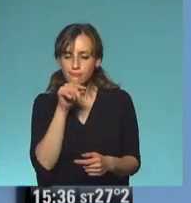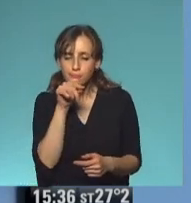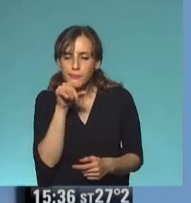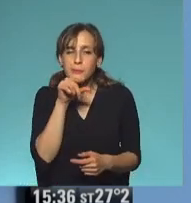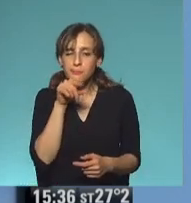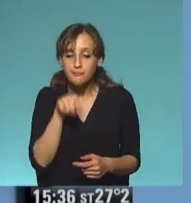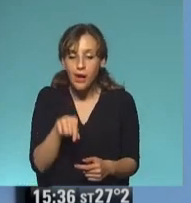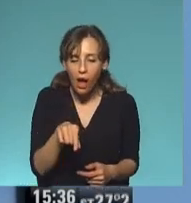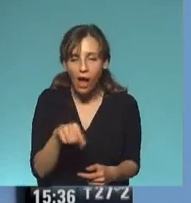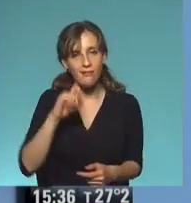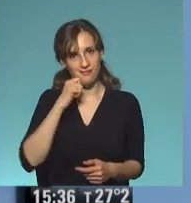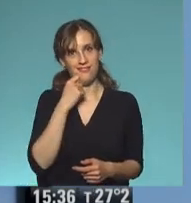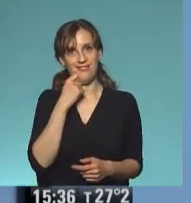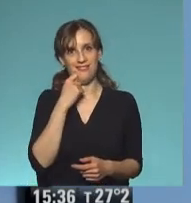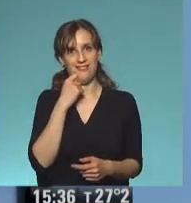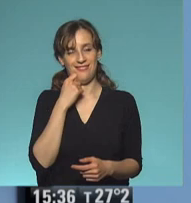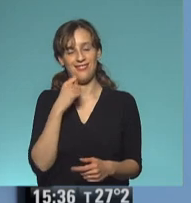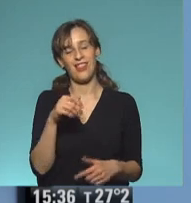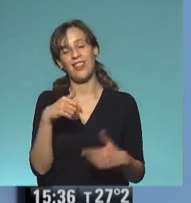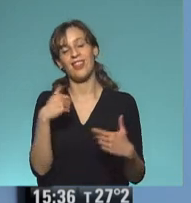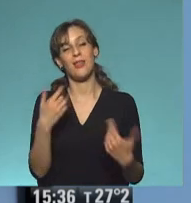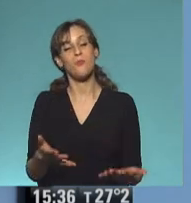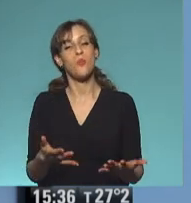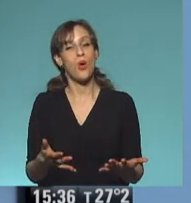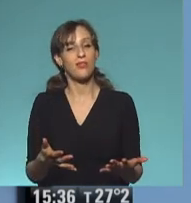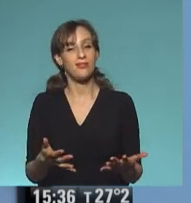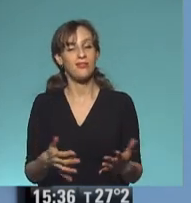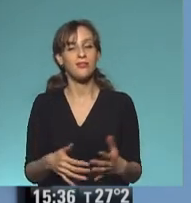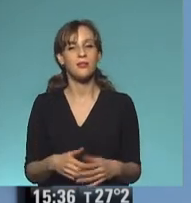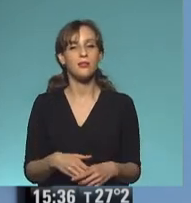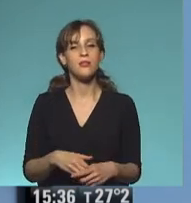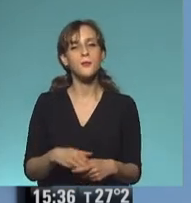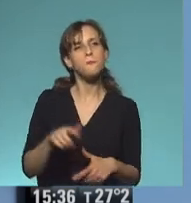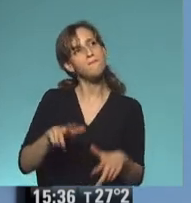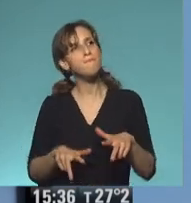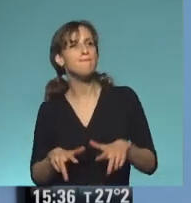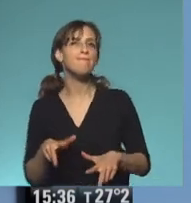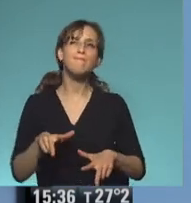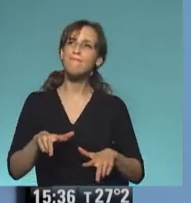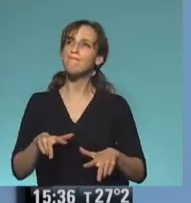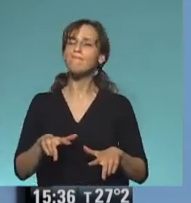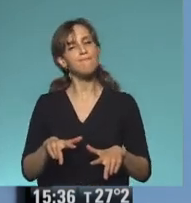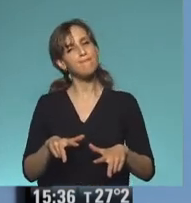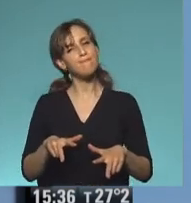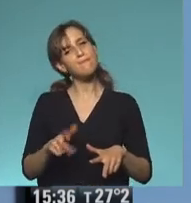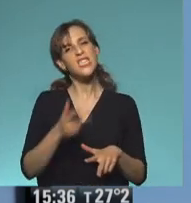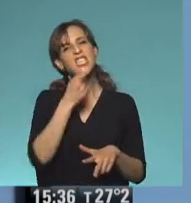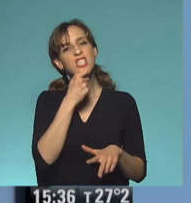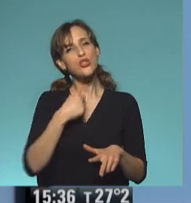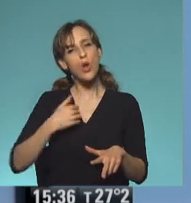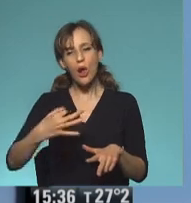despintara. Después se quedó parada en medio del camino requete verde diciendo, ¡uy! Si pico me ensucio el